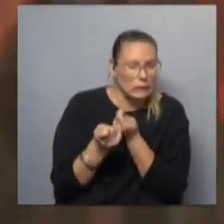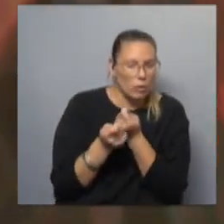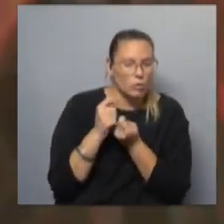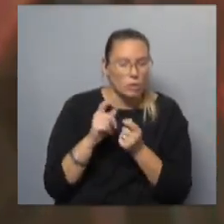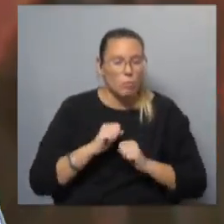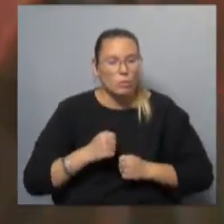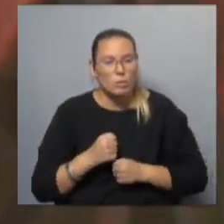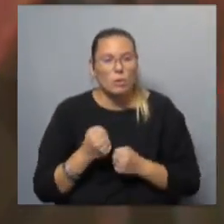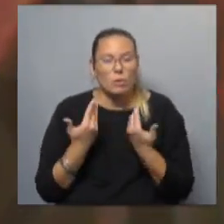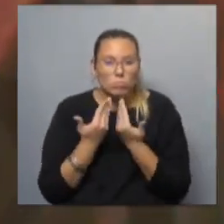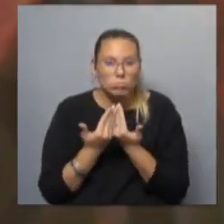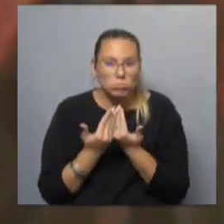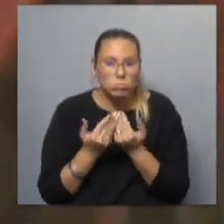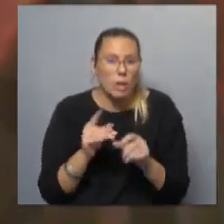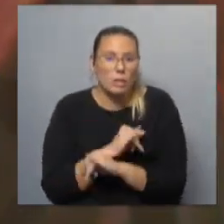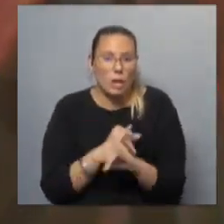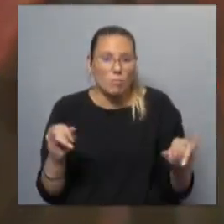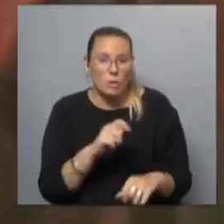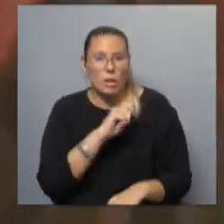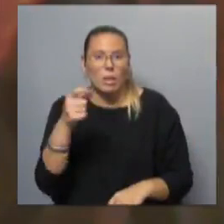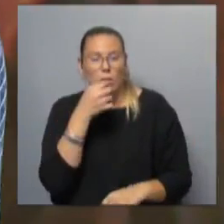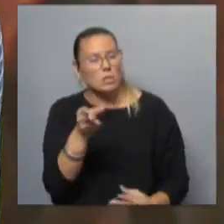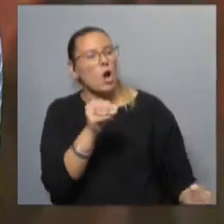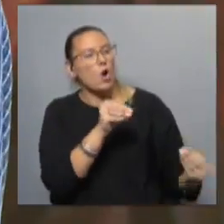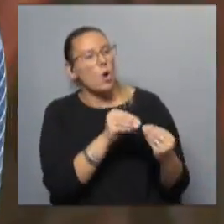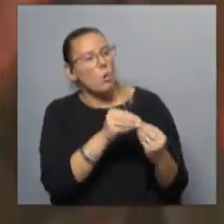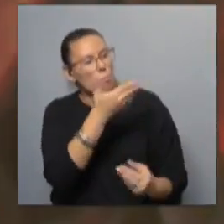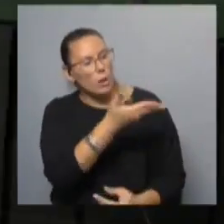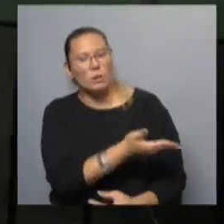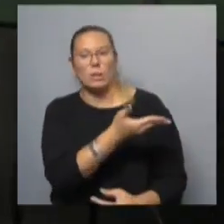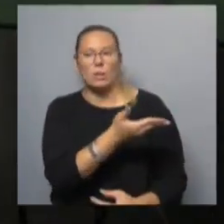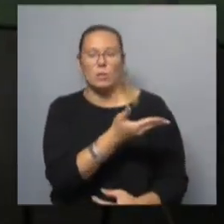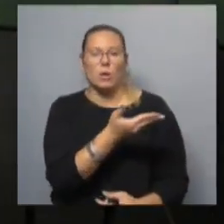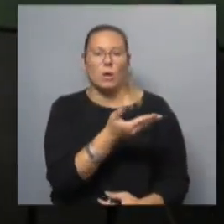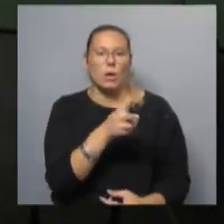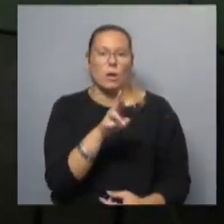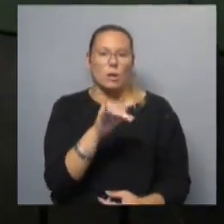salen, La Valleja dice públicamente, el compadre Don Frutos va a ser